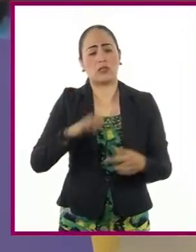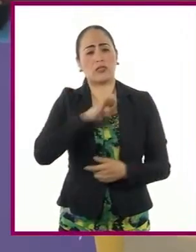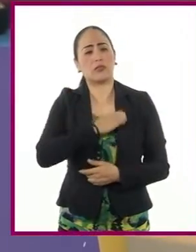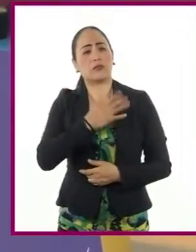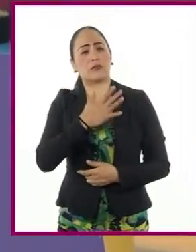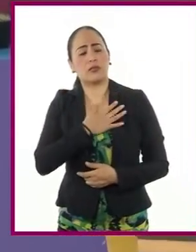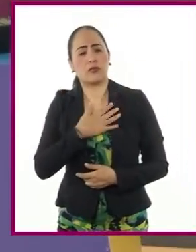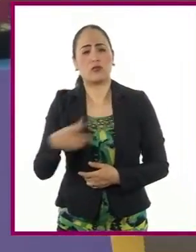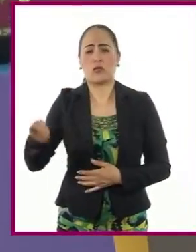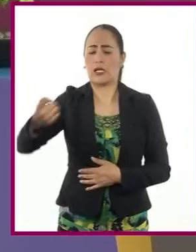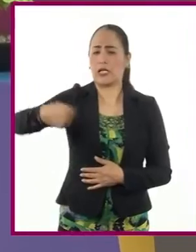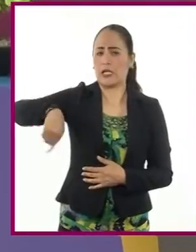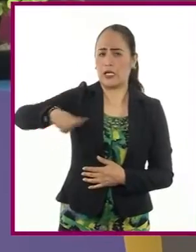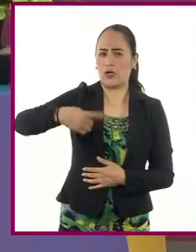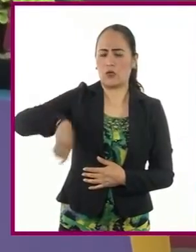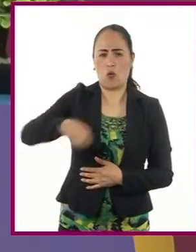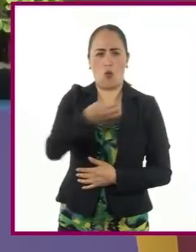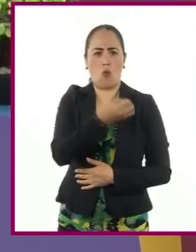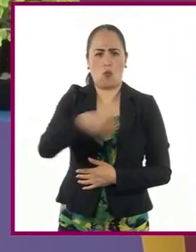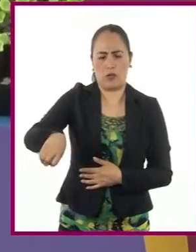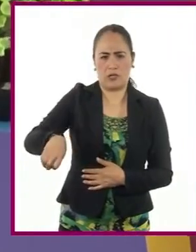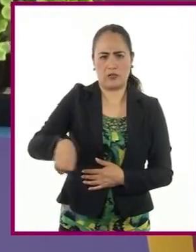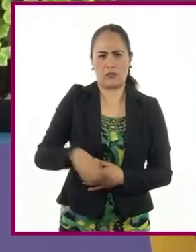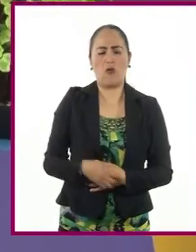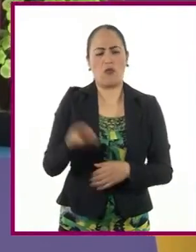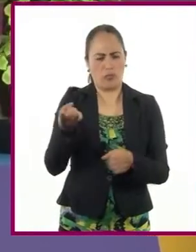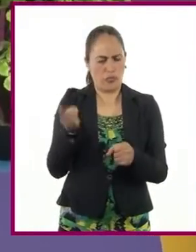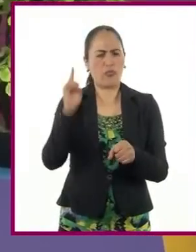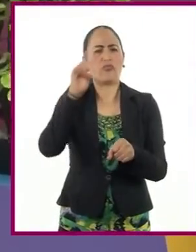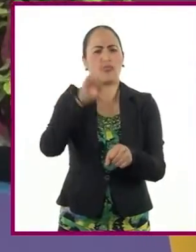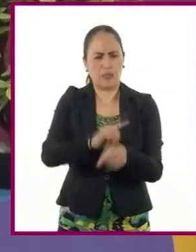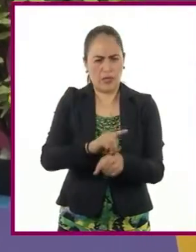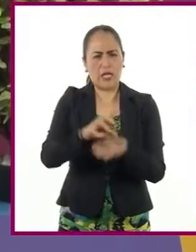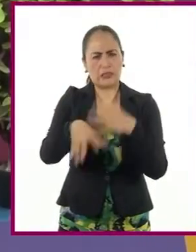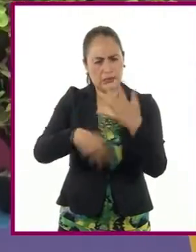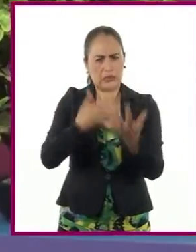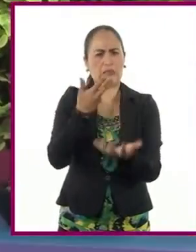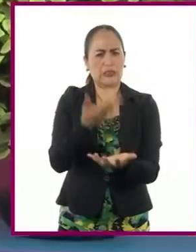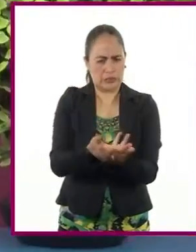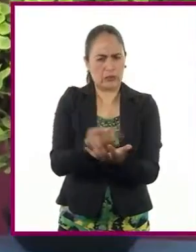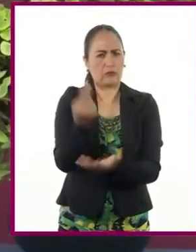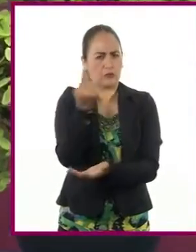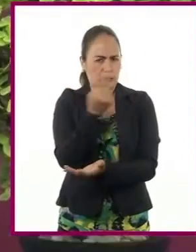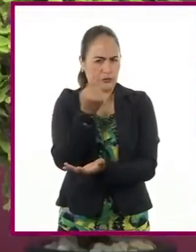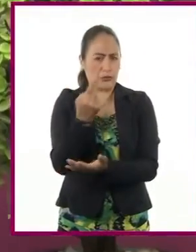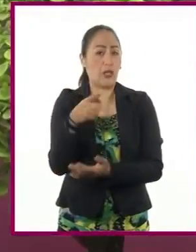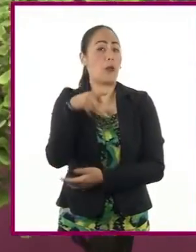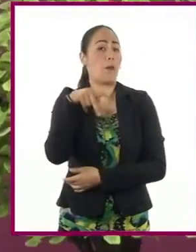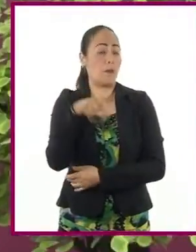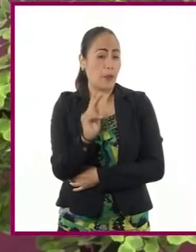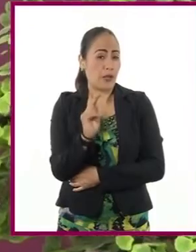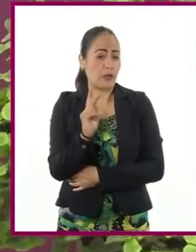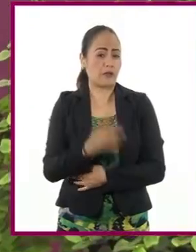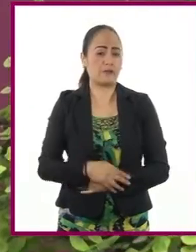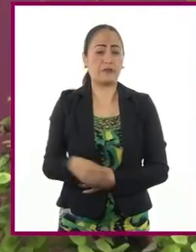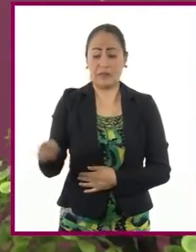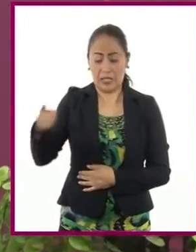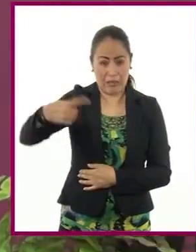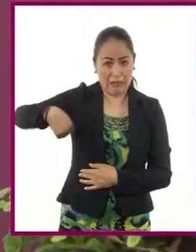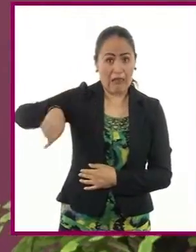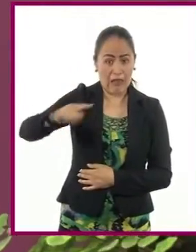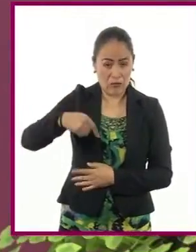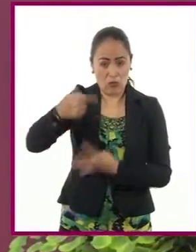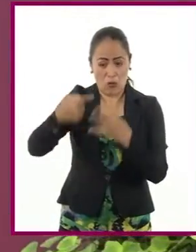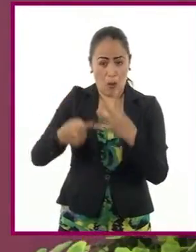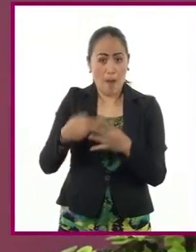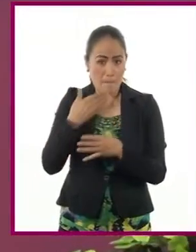la obligación de dar algunos días de descanso a los trabajadores. Sin embargo, esto no se